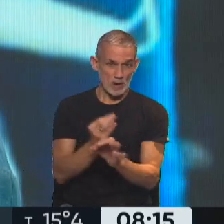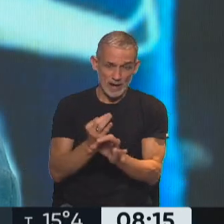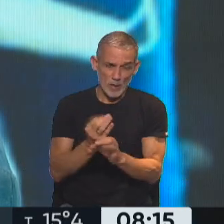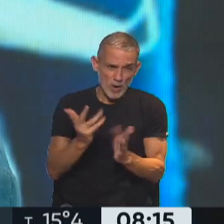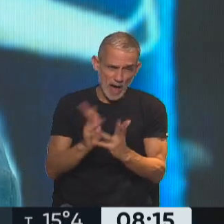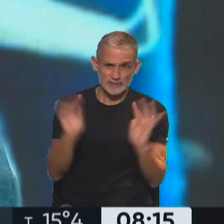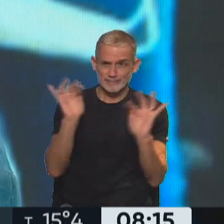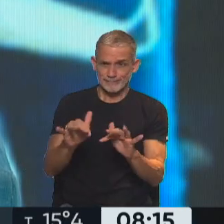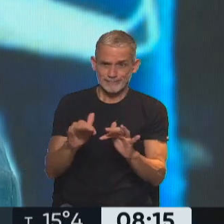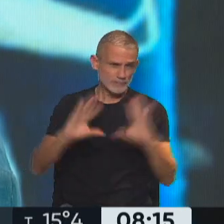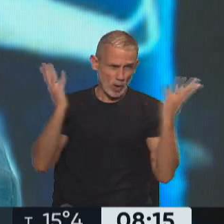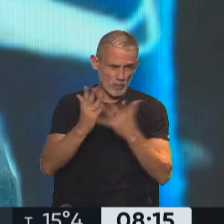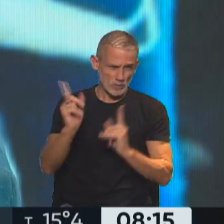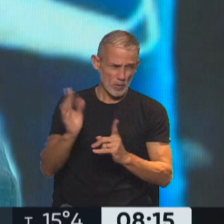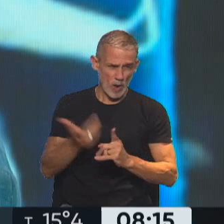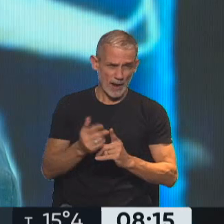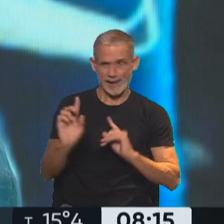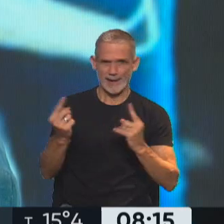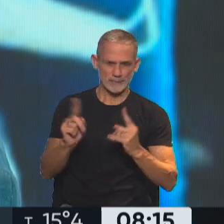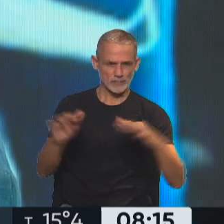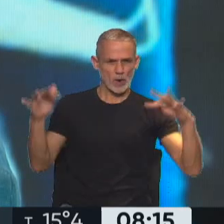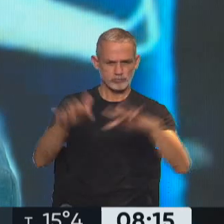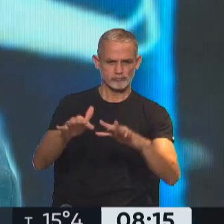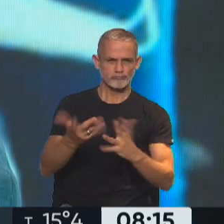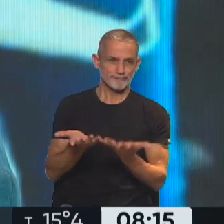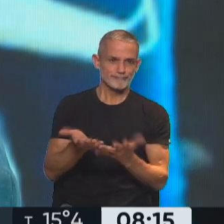educamos acá y en todo el mundo, en una situación de hacinamiento